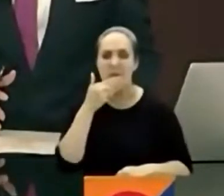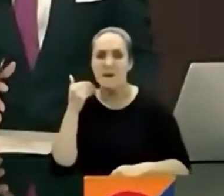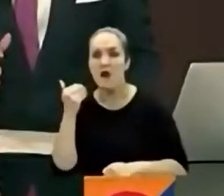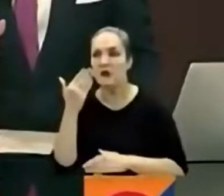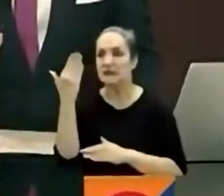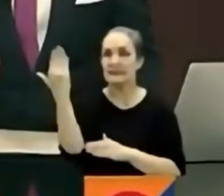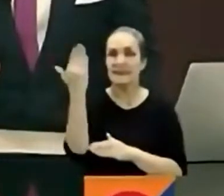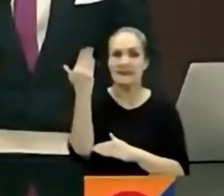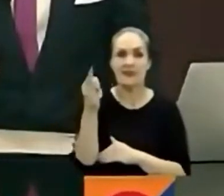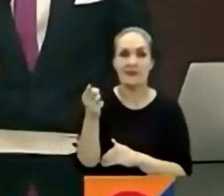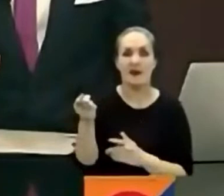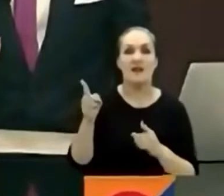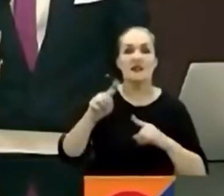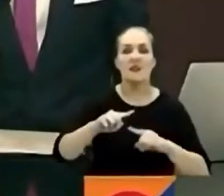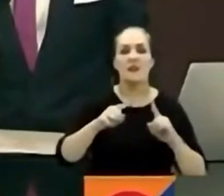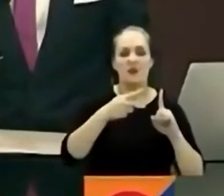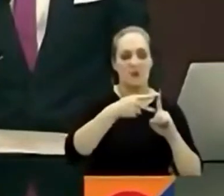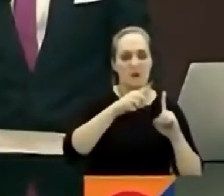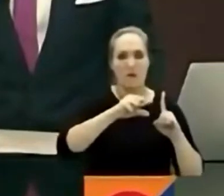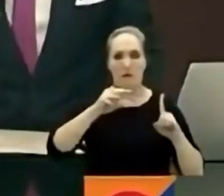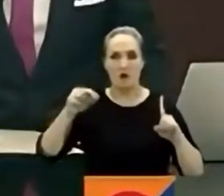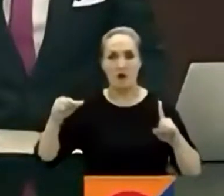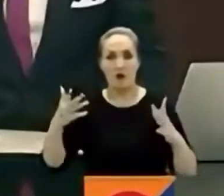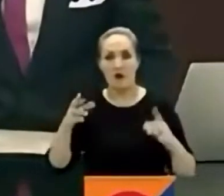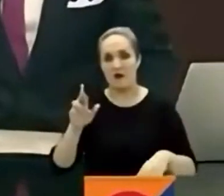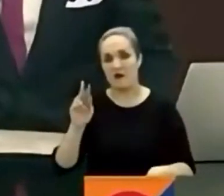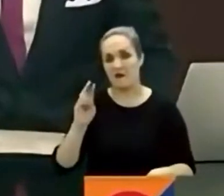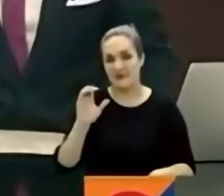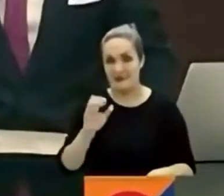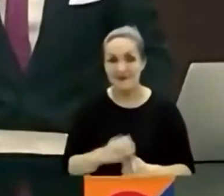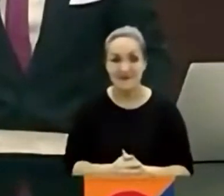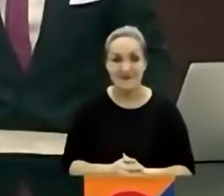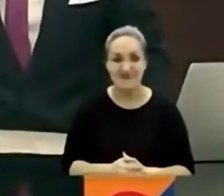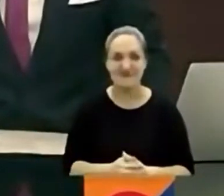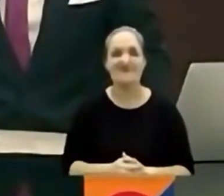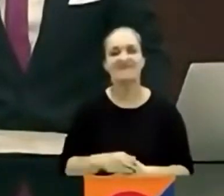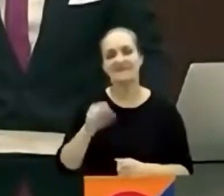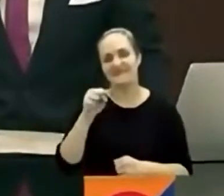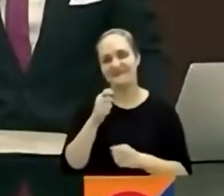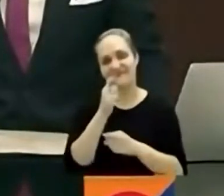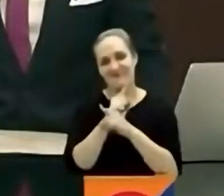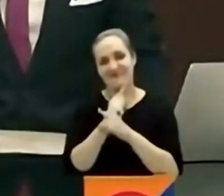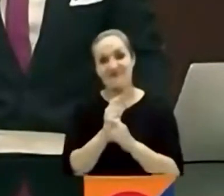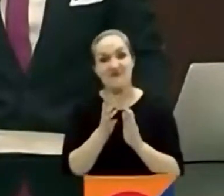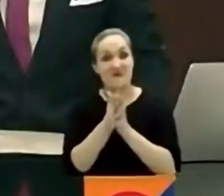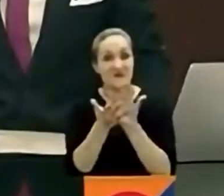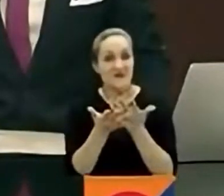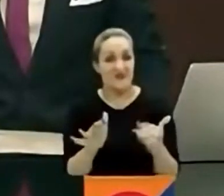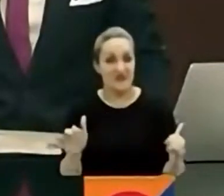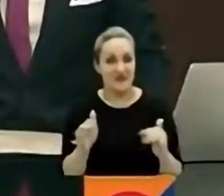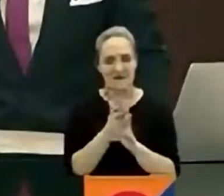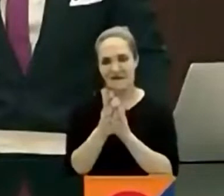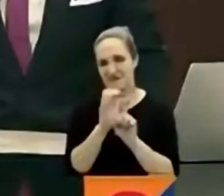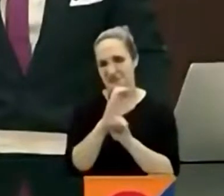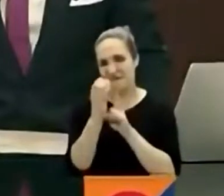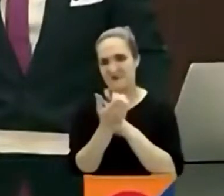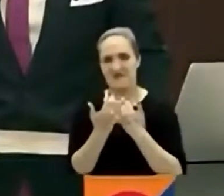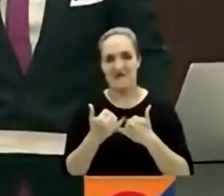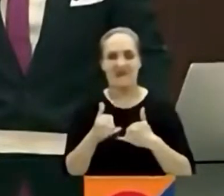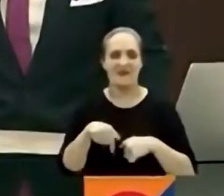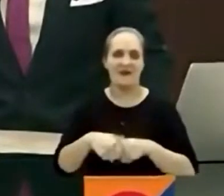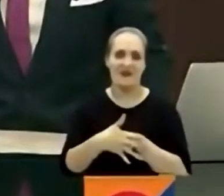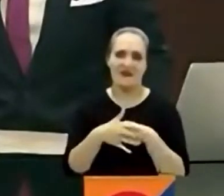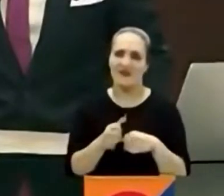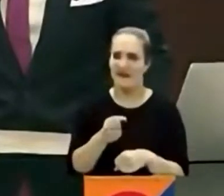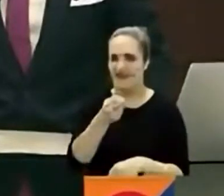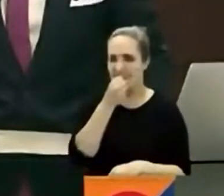cine y el podcast en las pantallas de RTVC. Así es, José Fernando, y con esta información cultural despedimos RTVC Noticias,